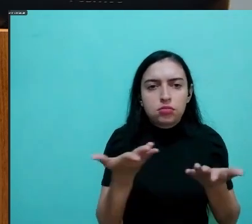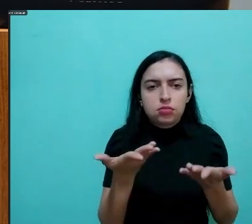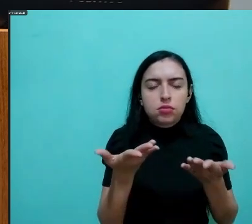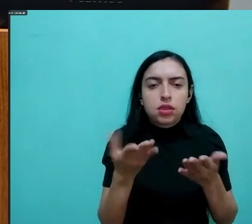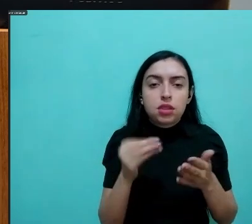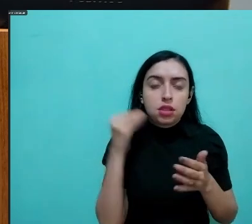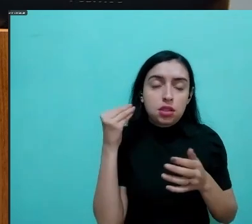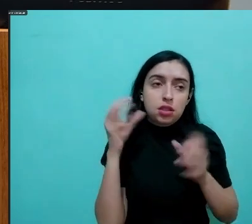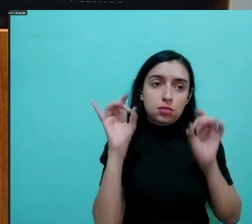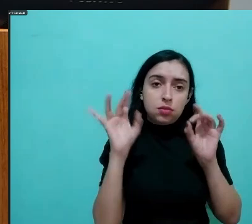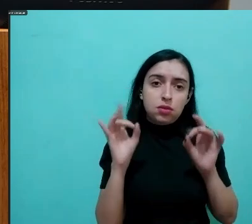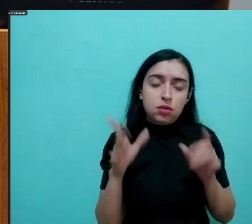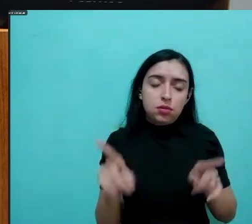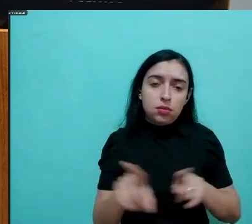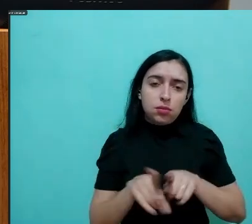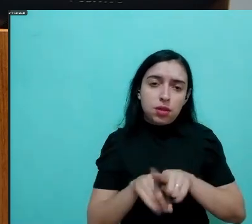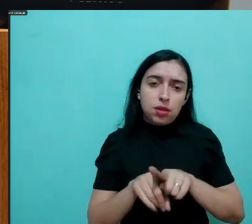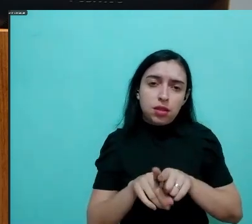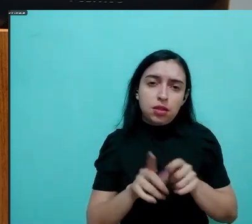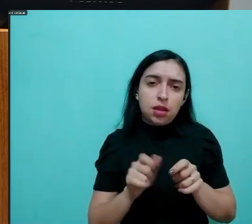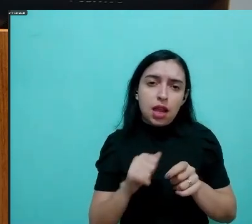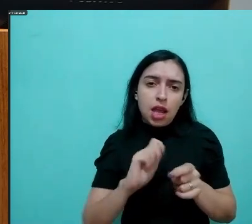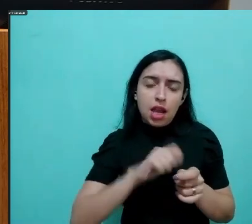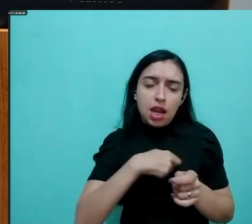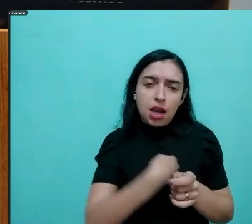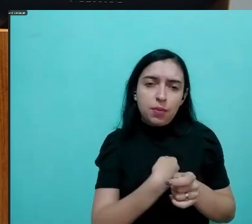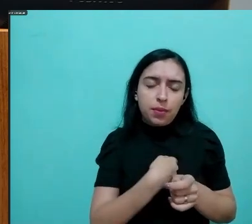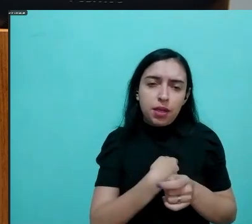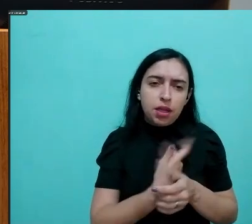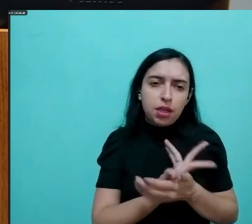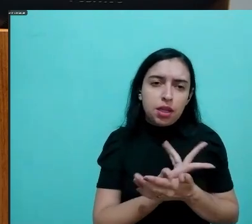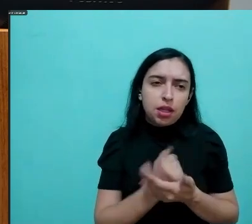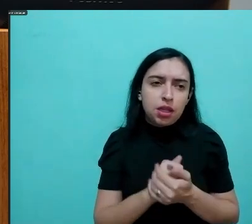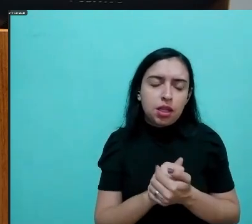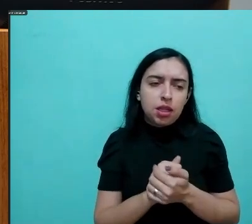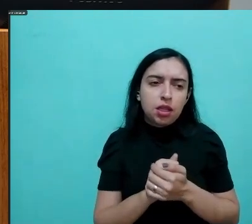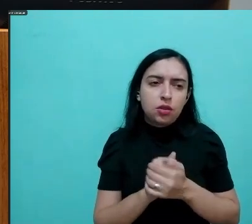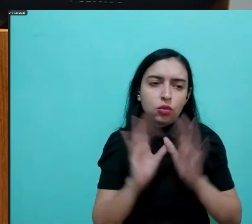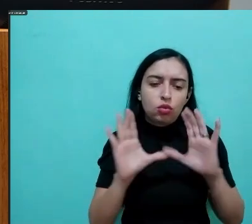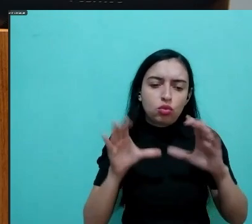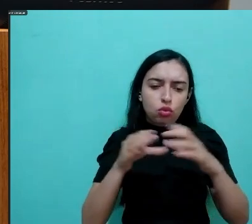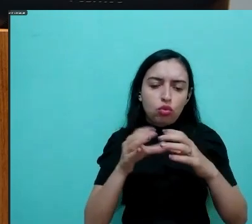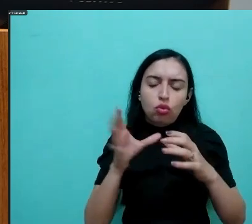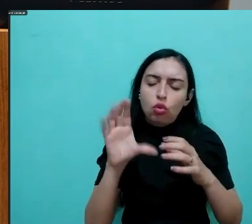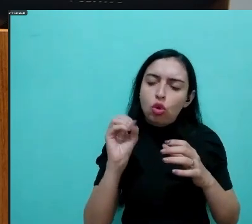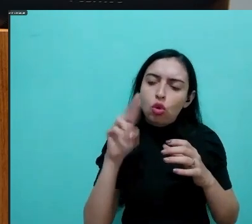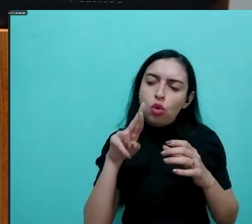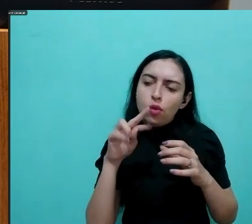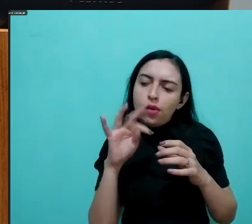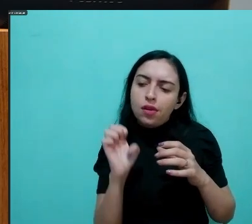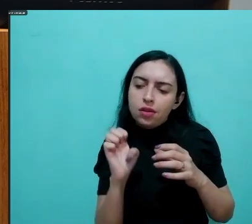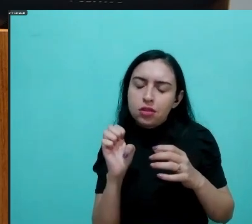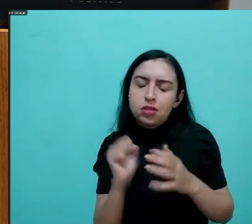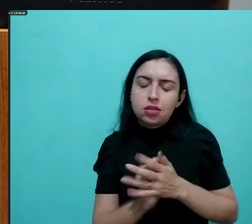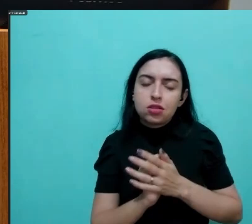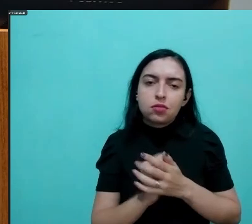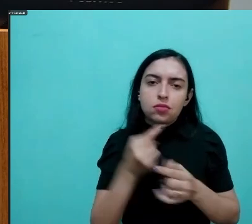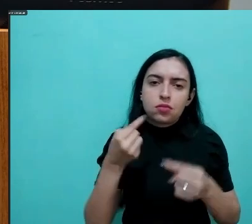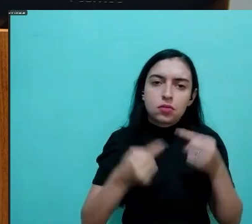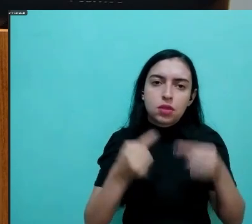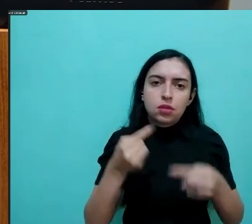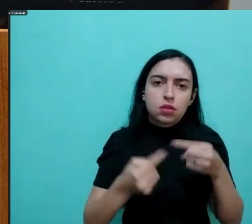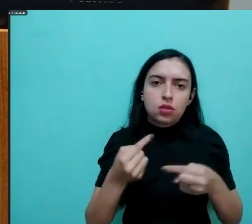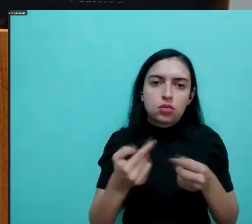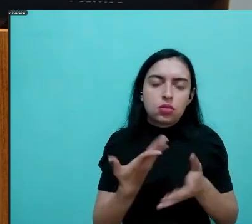en Alemania, por ejemplo, que la Corte Constitucional tenga el poder de disolver a partidos políticos hostiles al